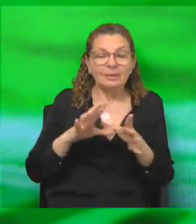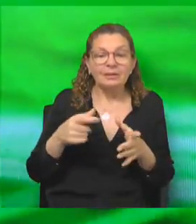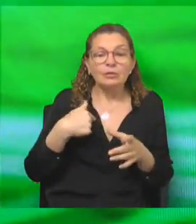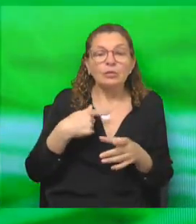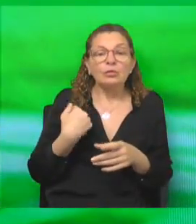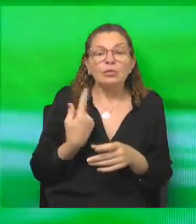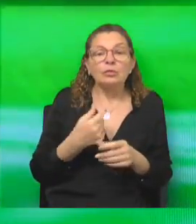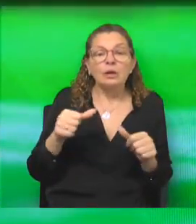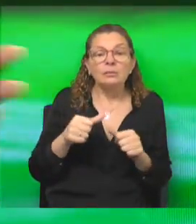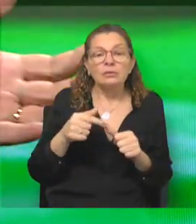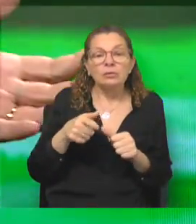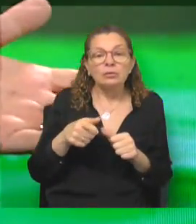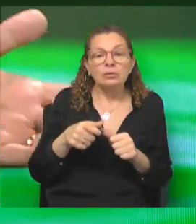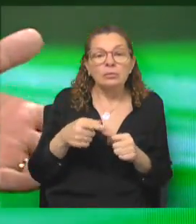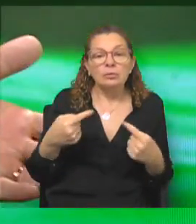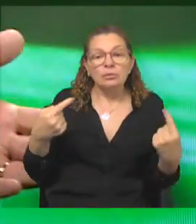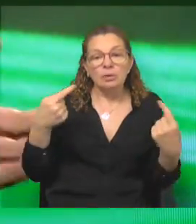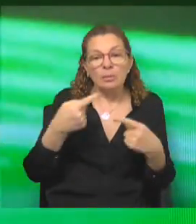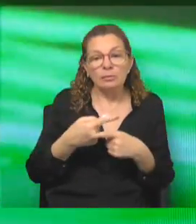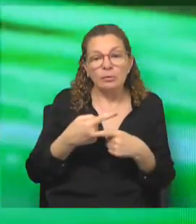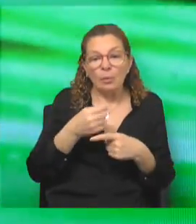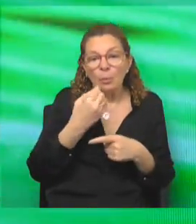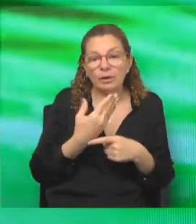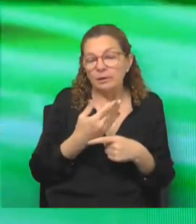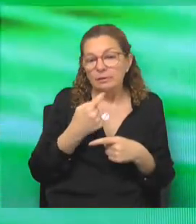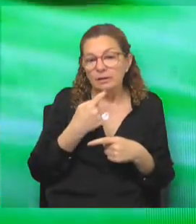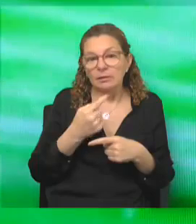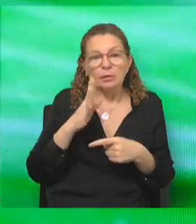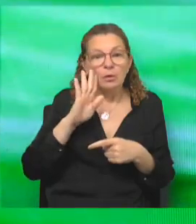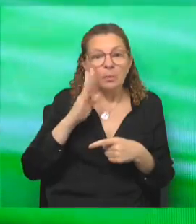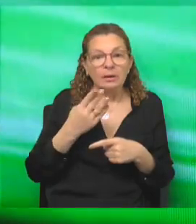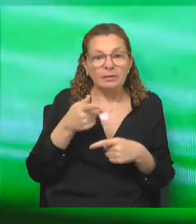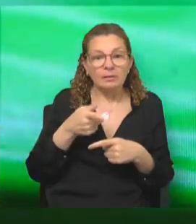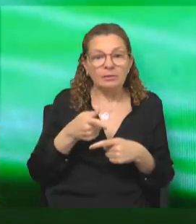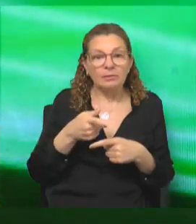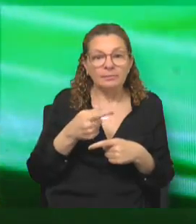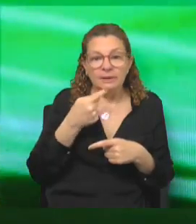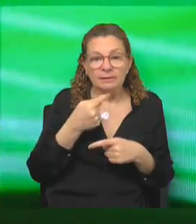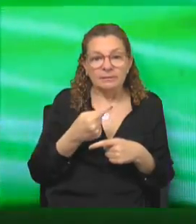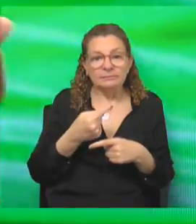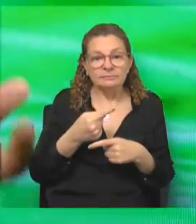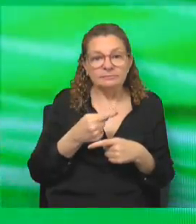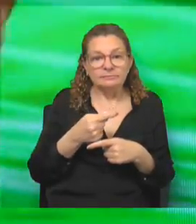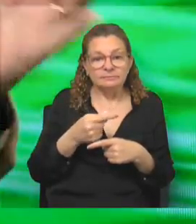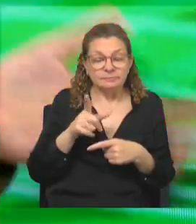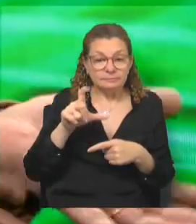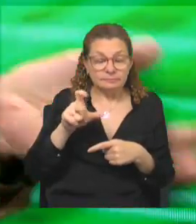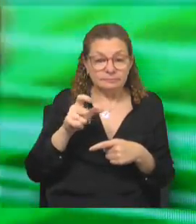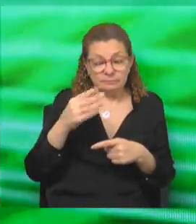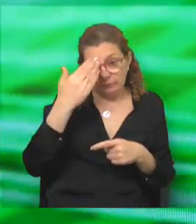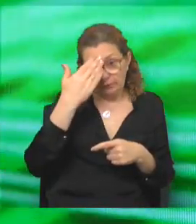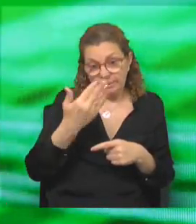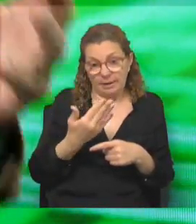nosotros y nosotros seríamos una oposición constructiva eso es lo que nos parece que debe ser es decir no obviamente el frente